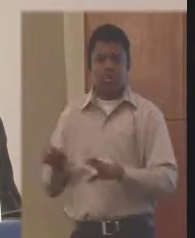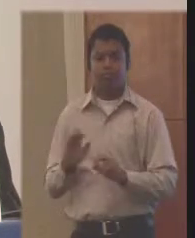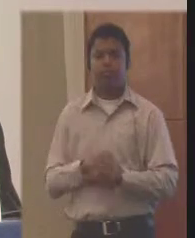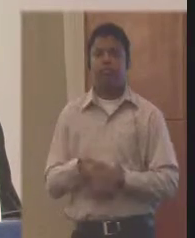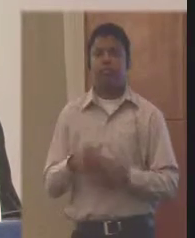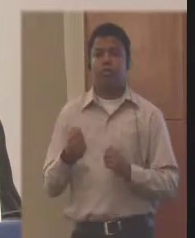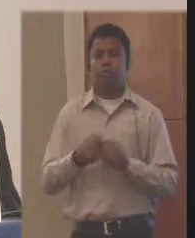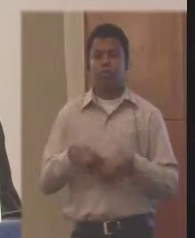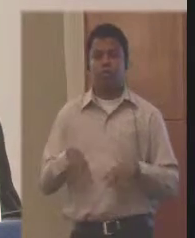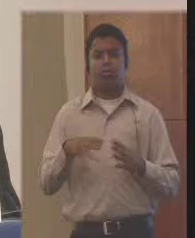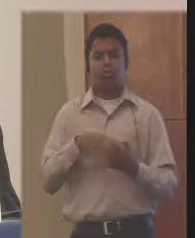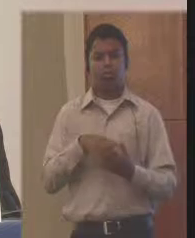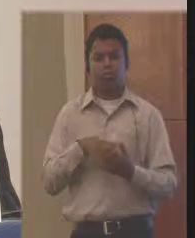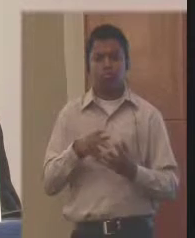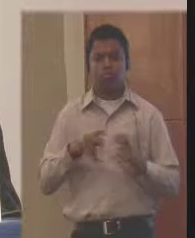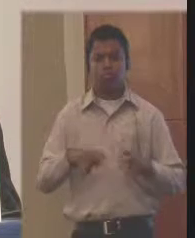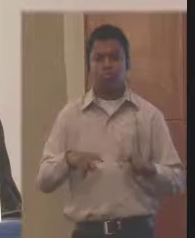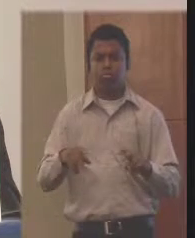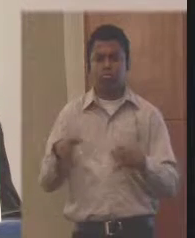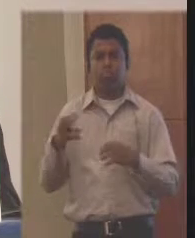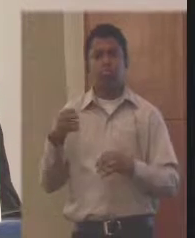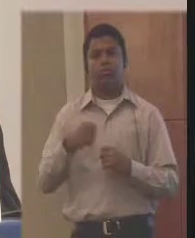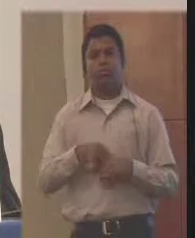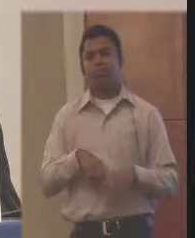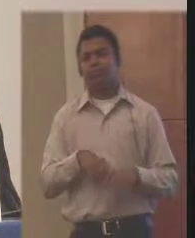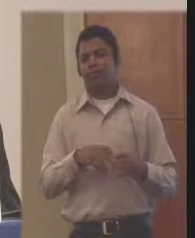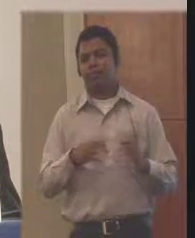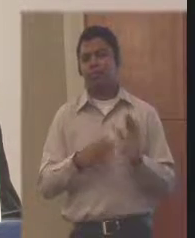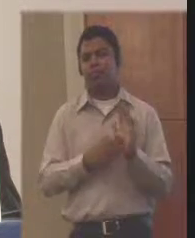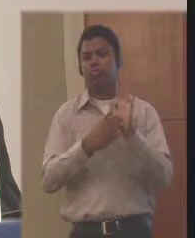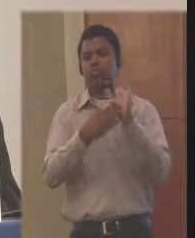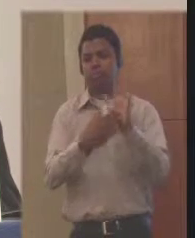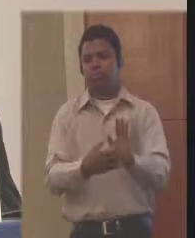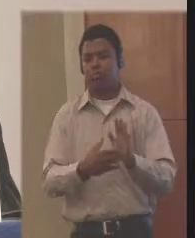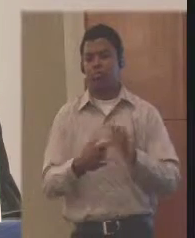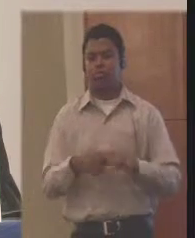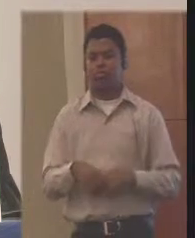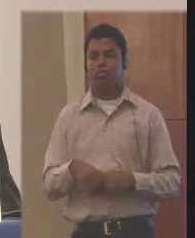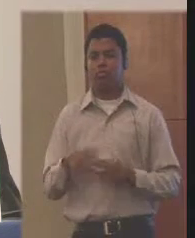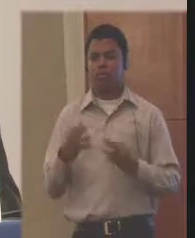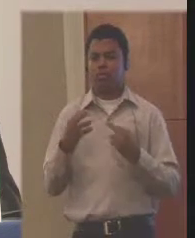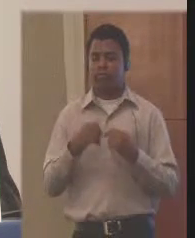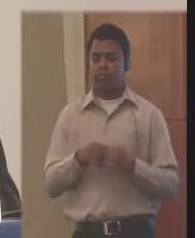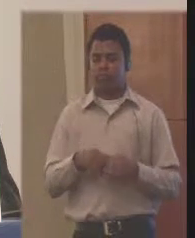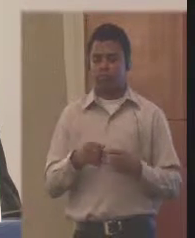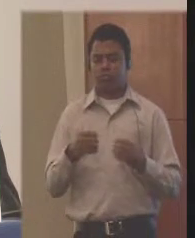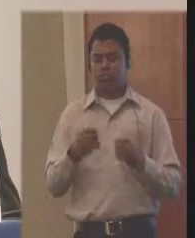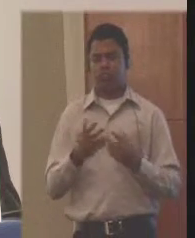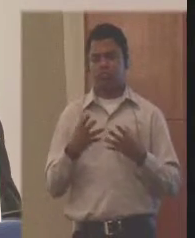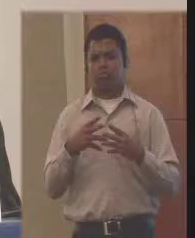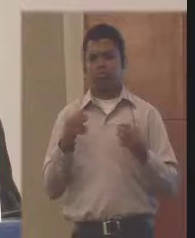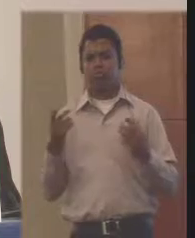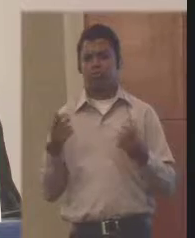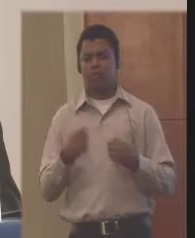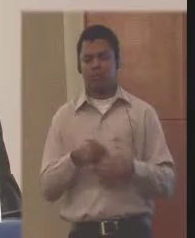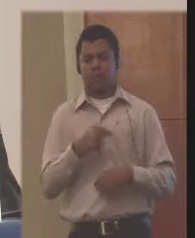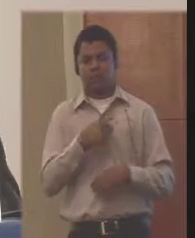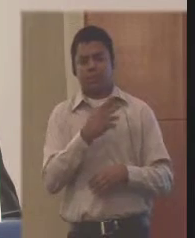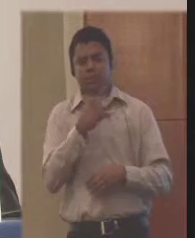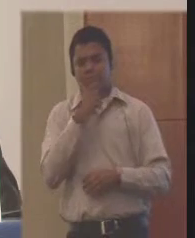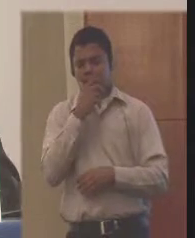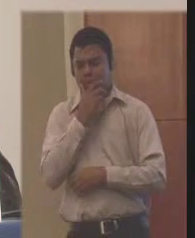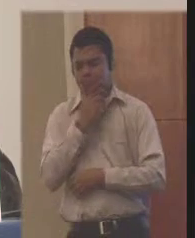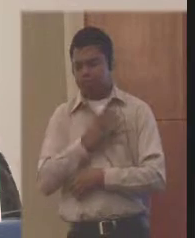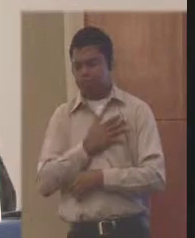GAR 13 nos mostraban unos resultados que a cierto punto nos hacían sentir mal. Creo que con la visión no